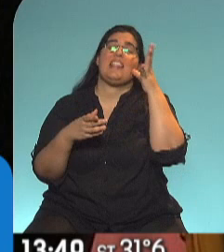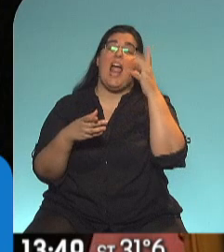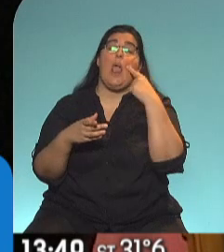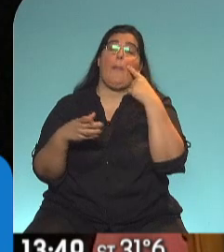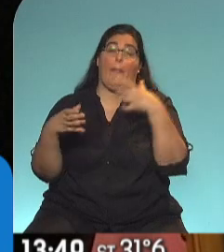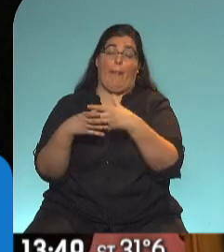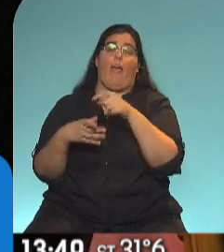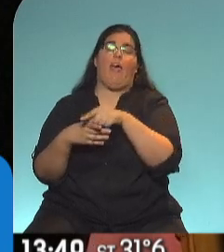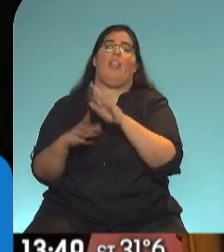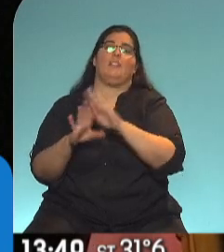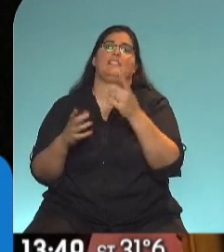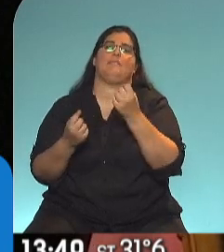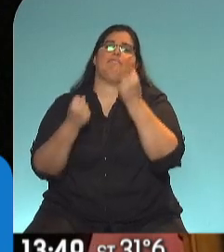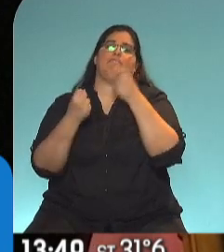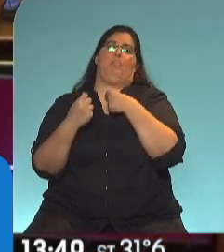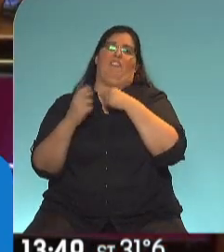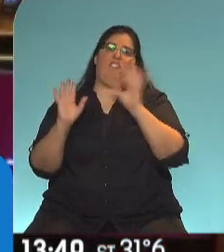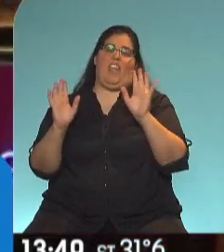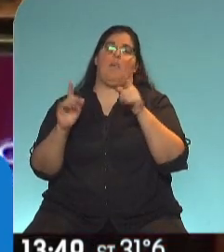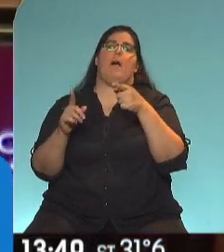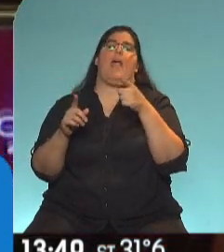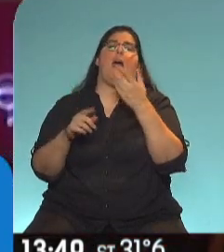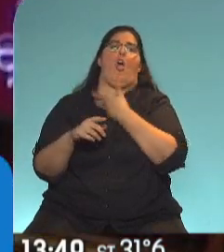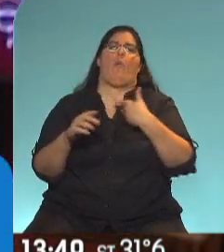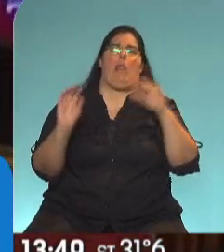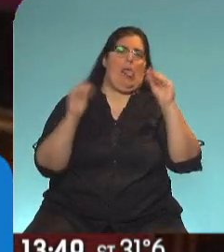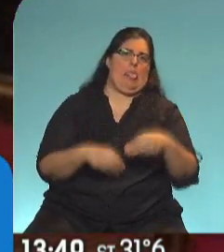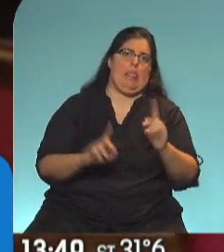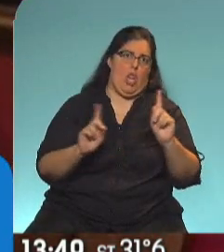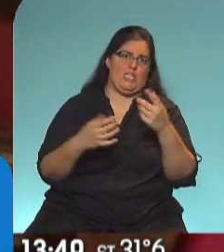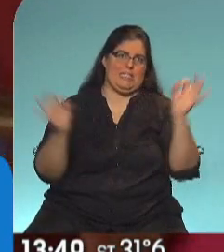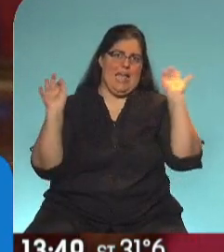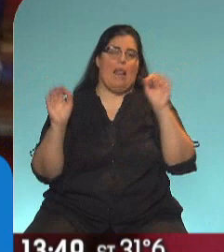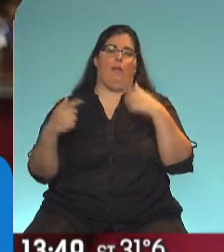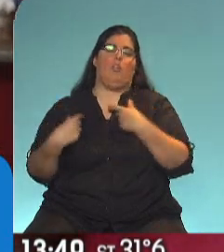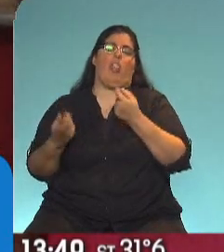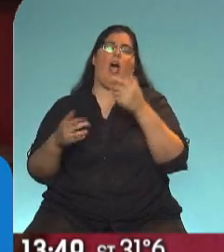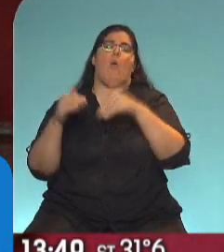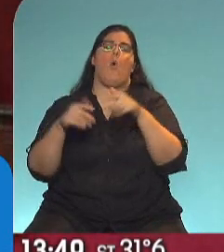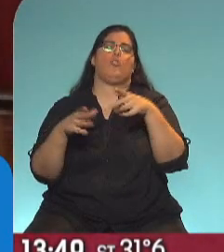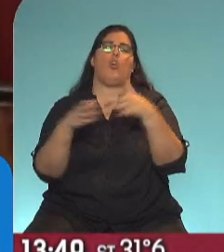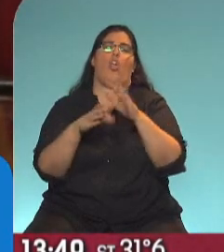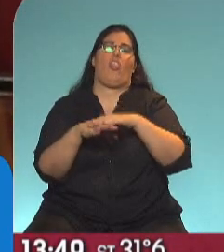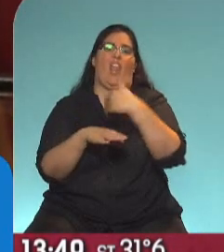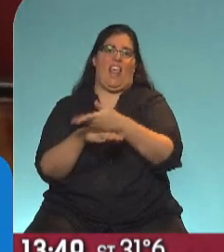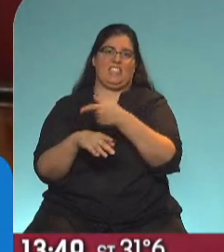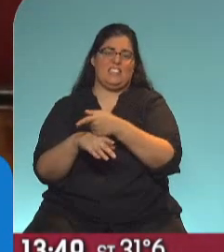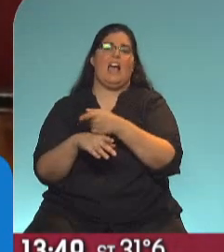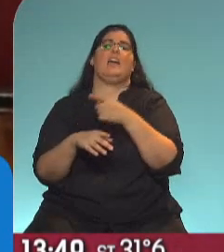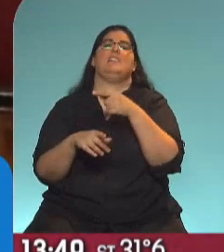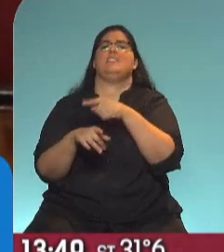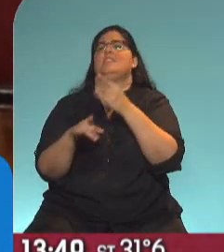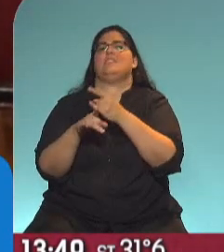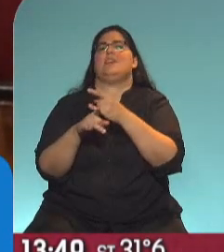la abstención para evitar una estrepitosa caída del gobierno, entregándole sus votos a la derecha, dispuesta a convocar